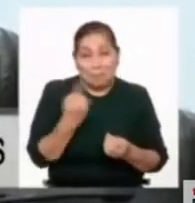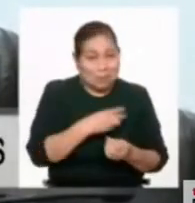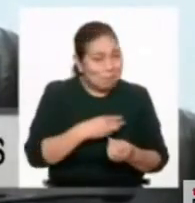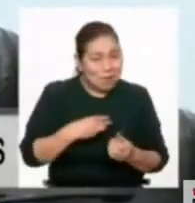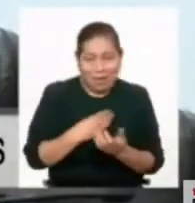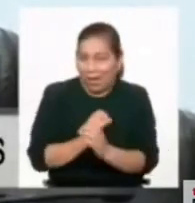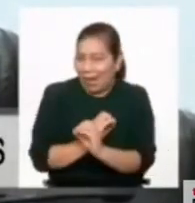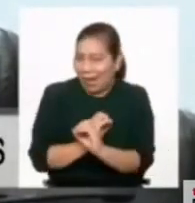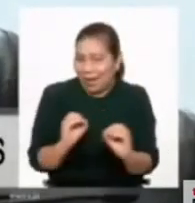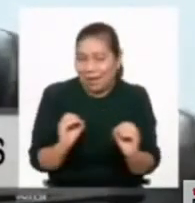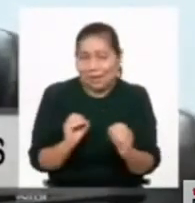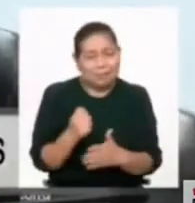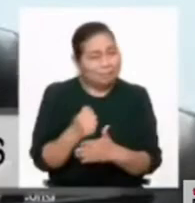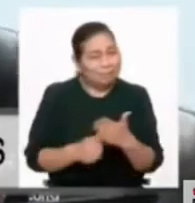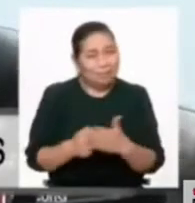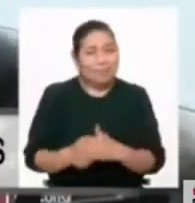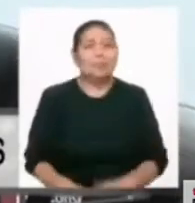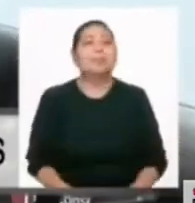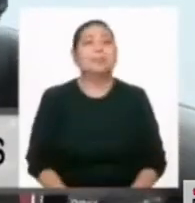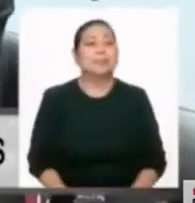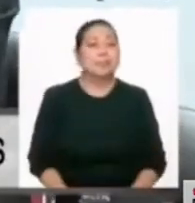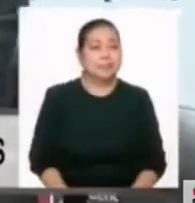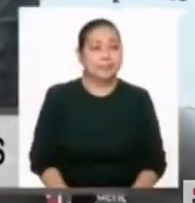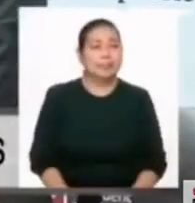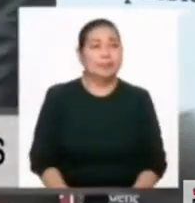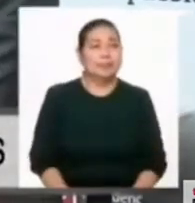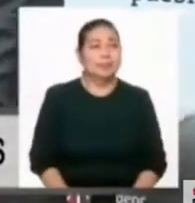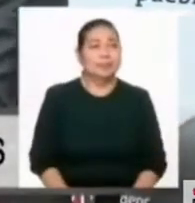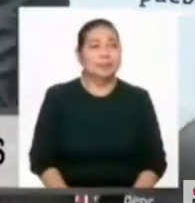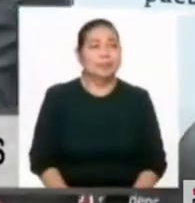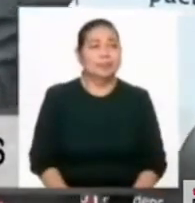no existe nada que lo impida. Gracias, Premier.